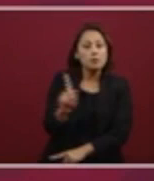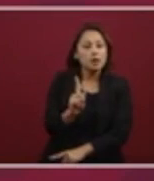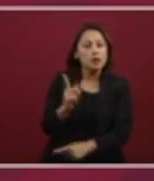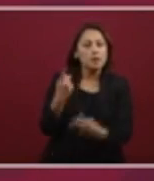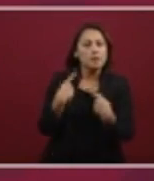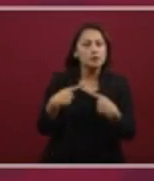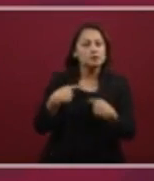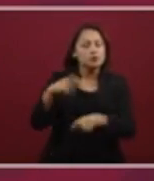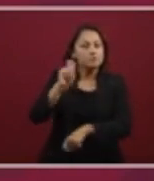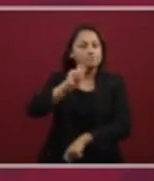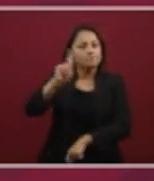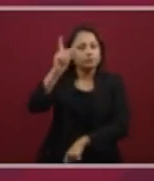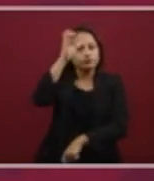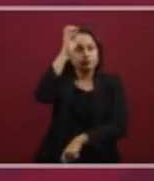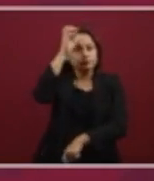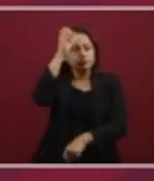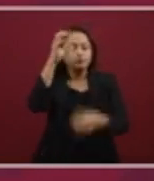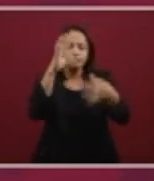científicamente,